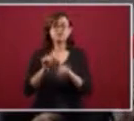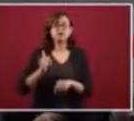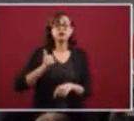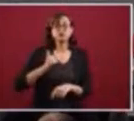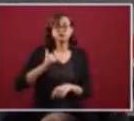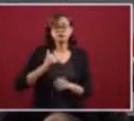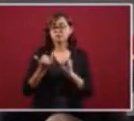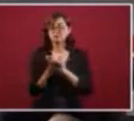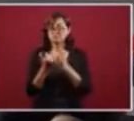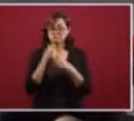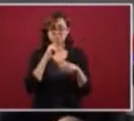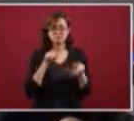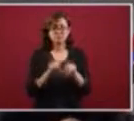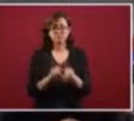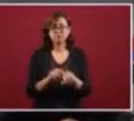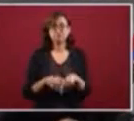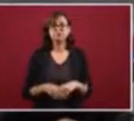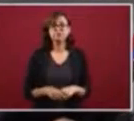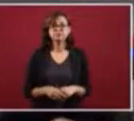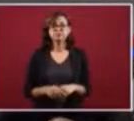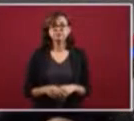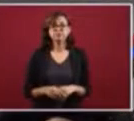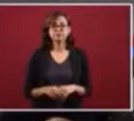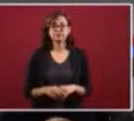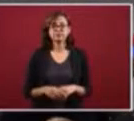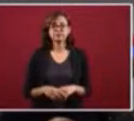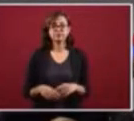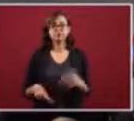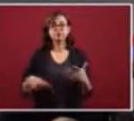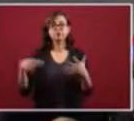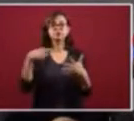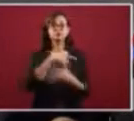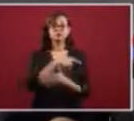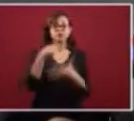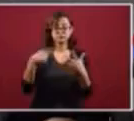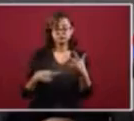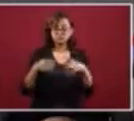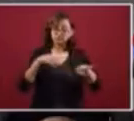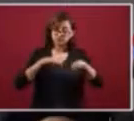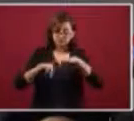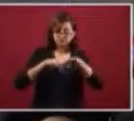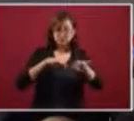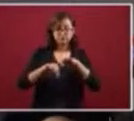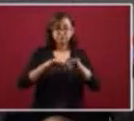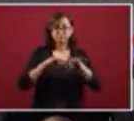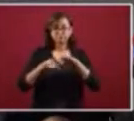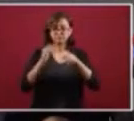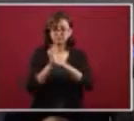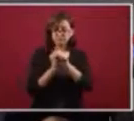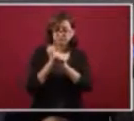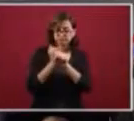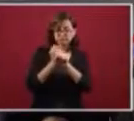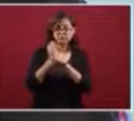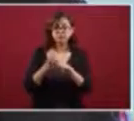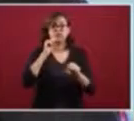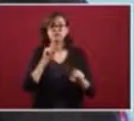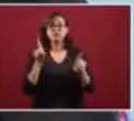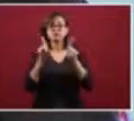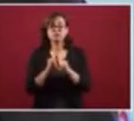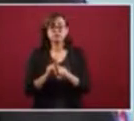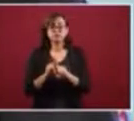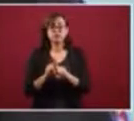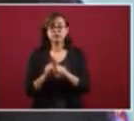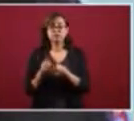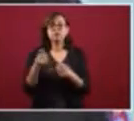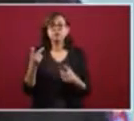tiene las mismas funciones. Estas agencias están trabajando y trabajaron también los fabricantes que de